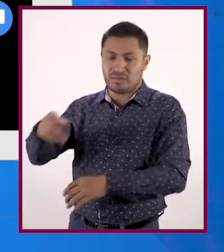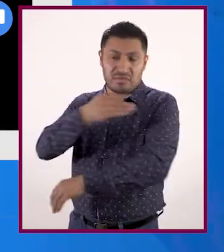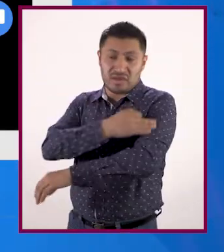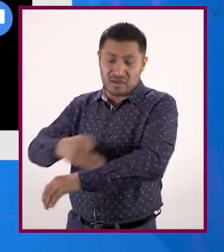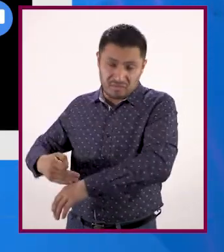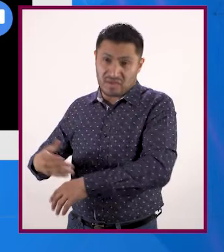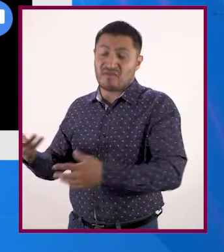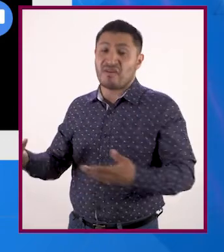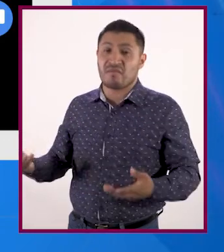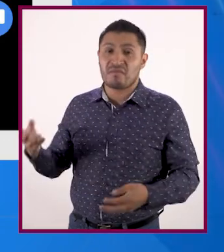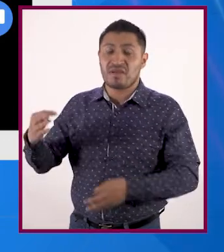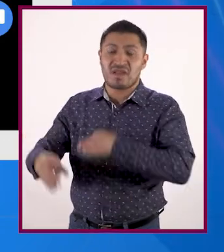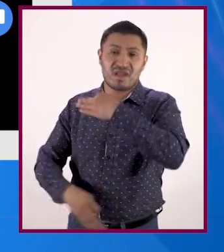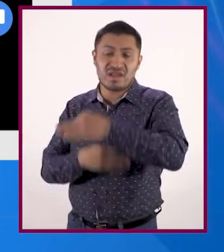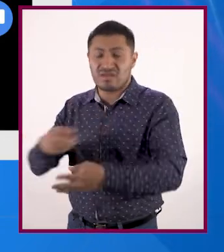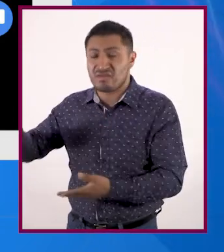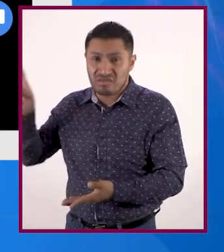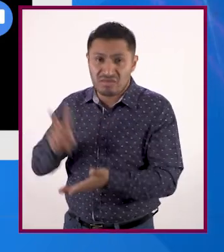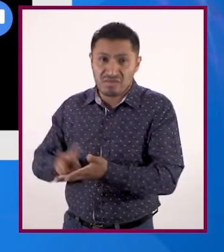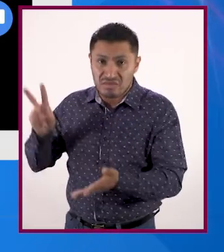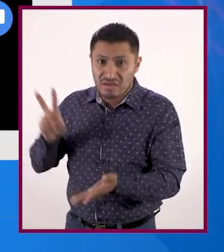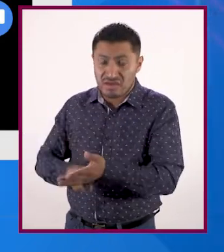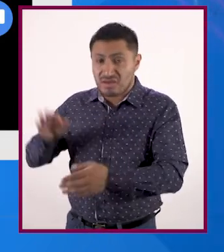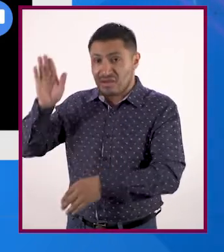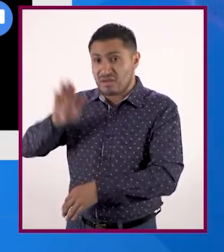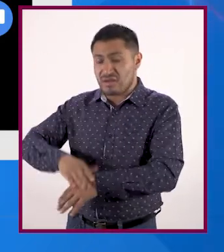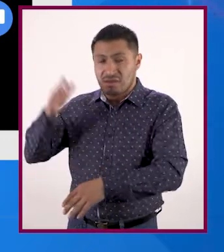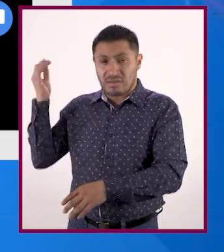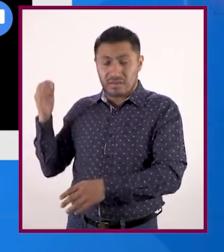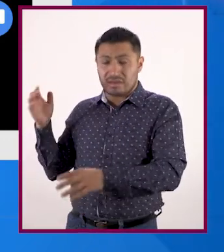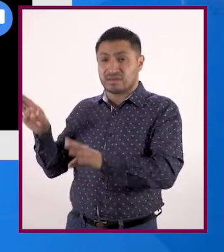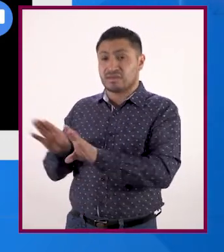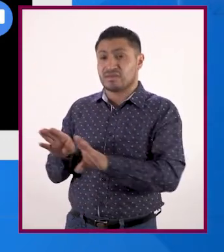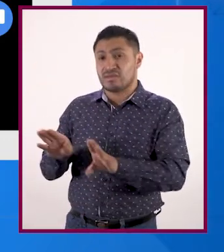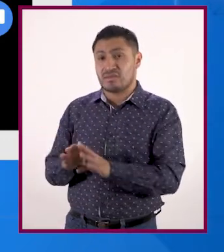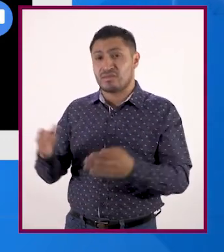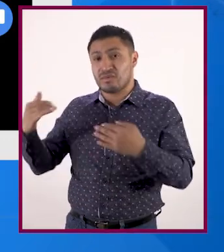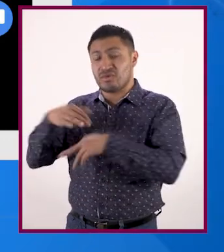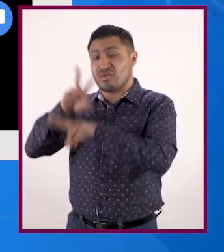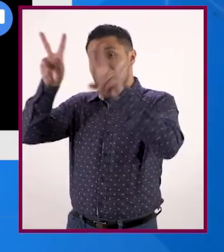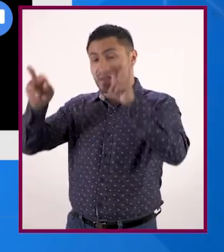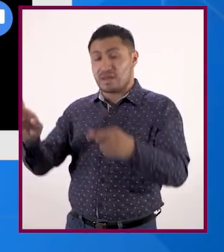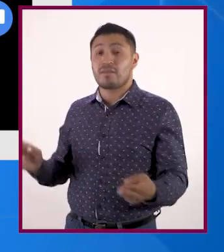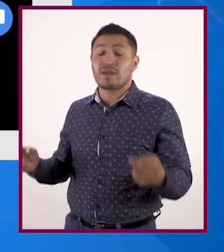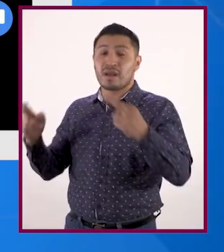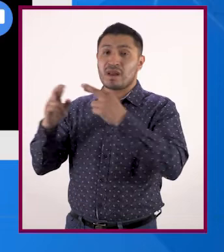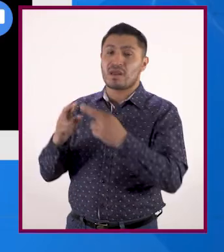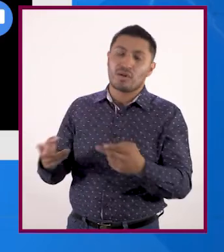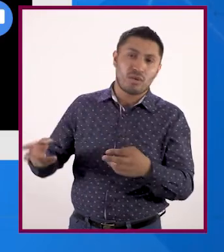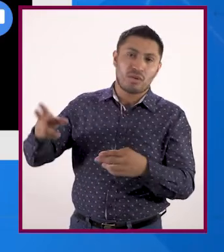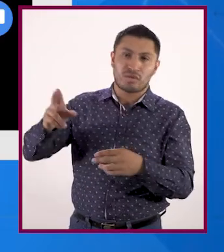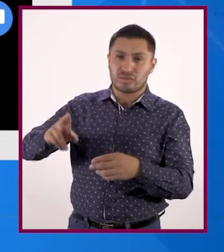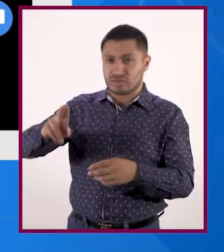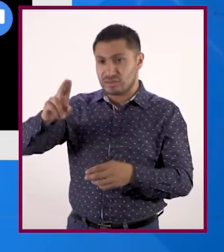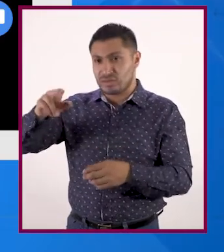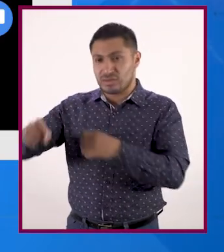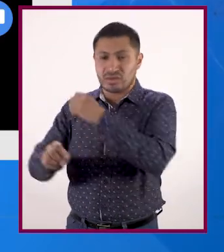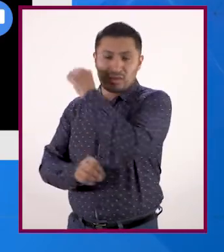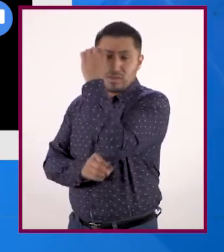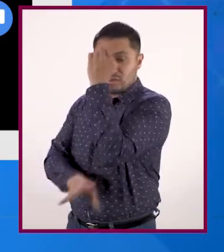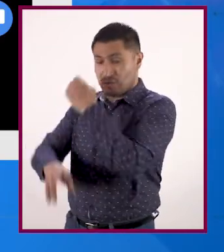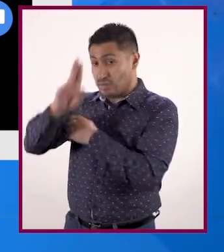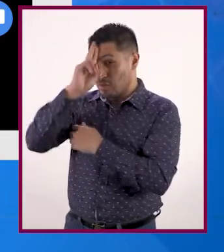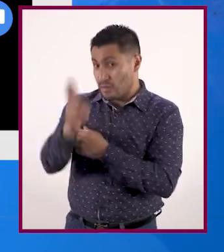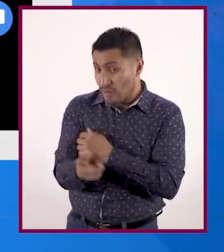todo lo que tiene que ver con los valores más apegados a la cuestión religiosa no estar a favor del aborto nuestra la